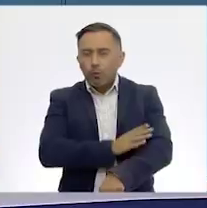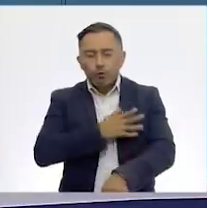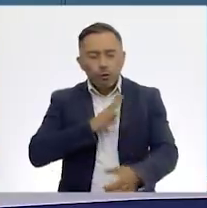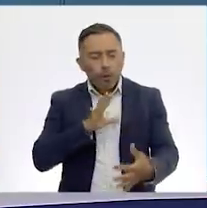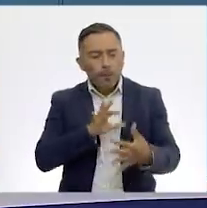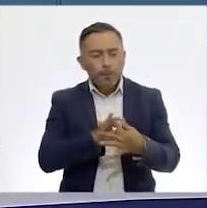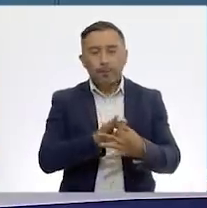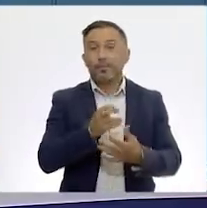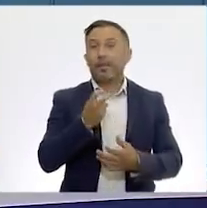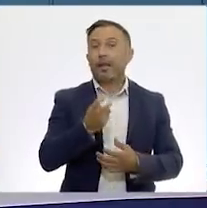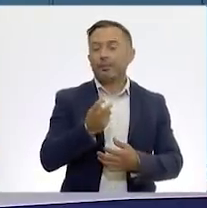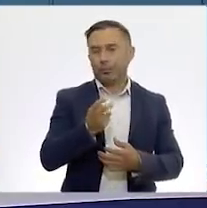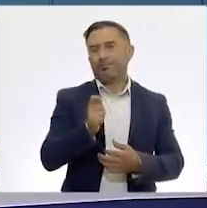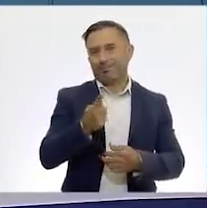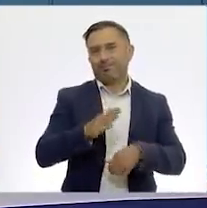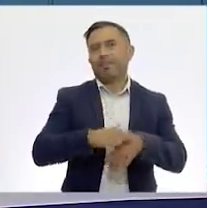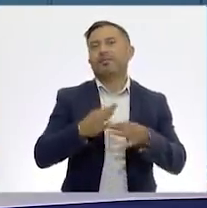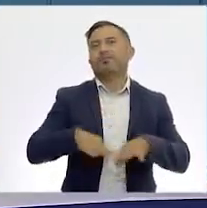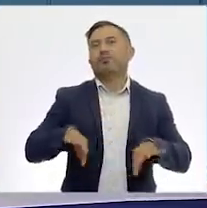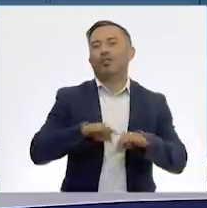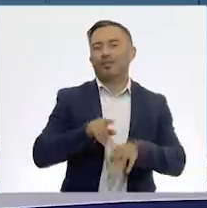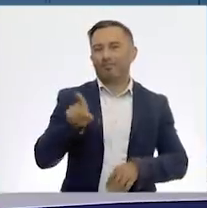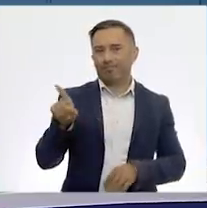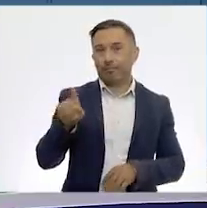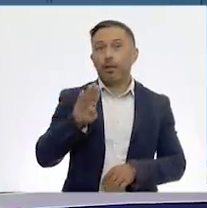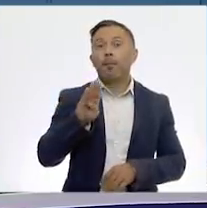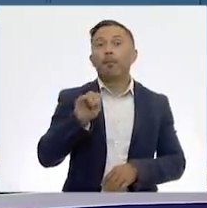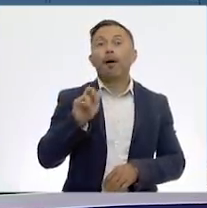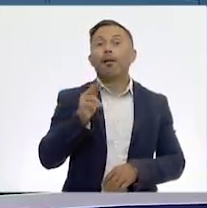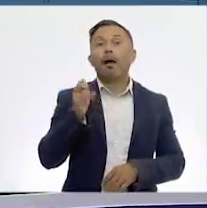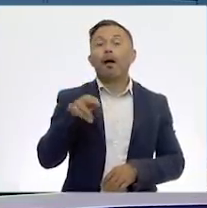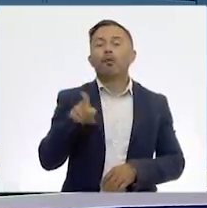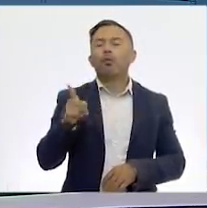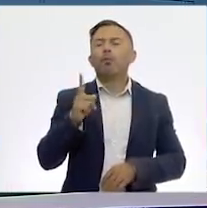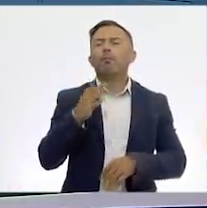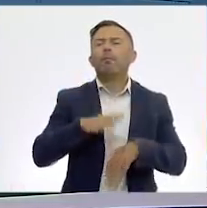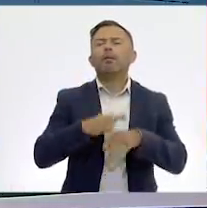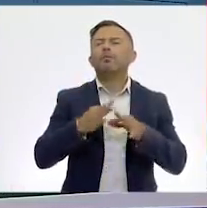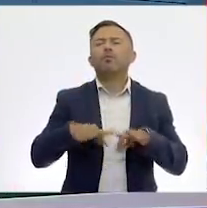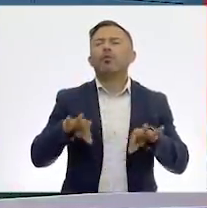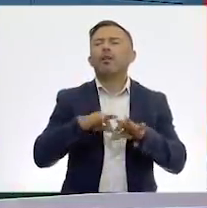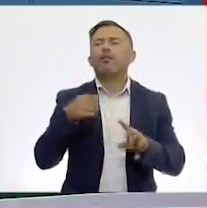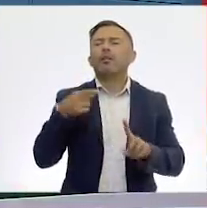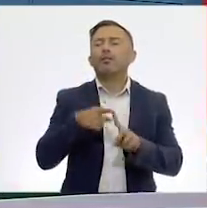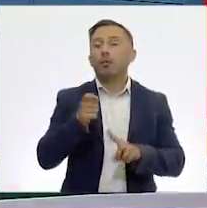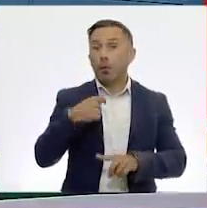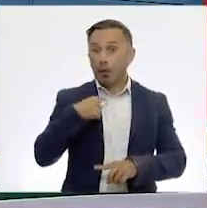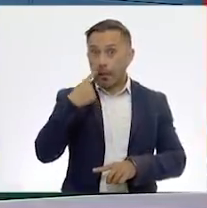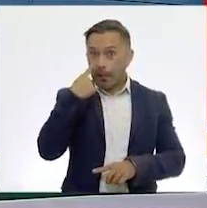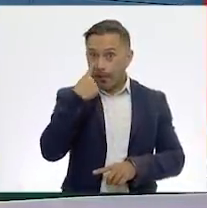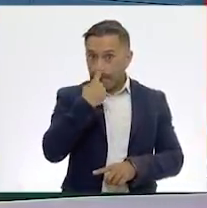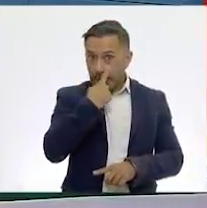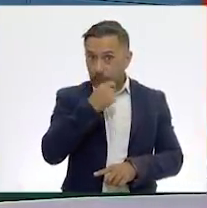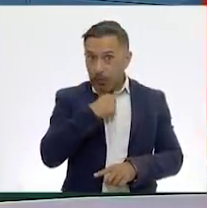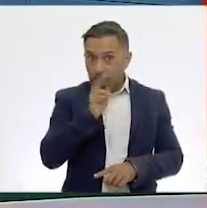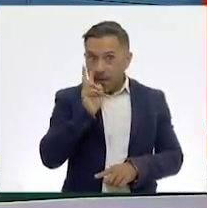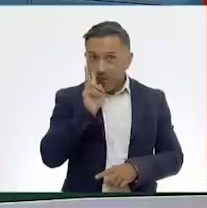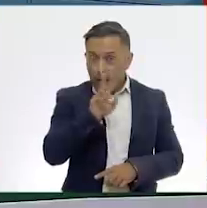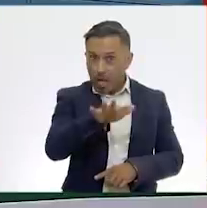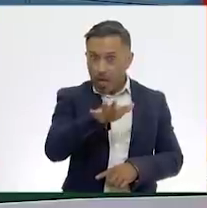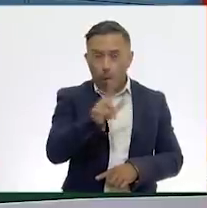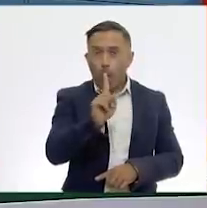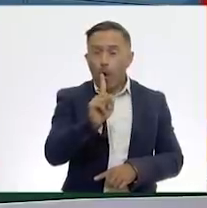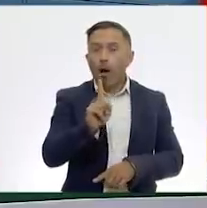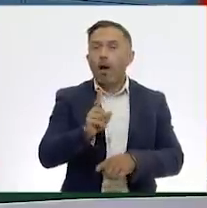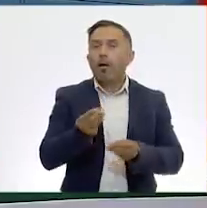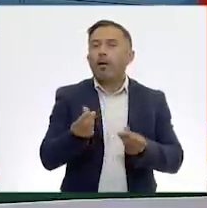esto es lo más importante de la obra de Barragán. Para Barragán el sentido más importante no es la vista, sino es el tacto. Él dice que la vista,